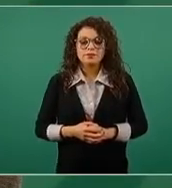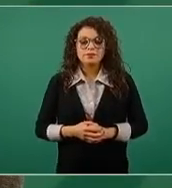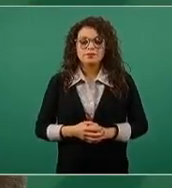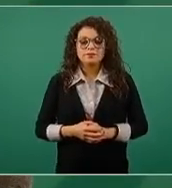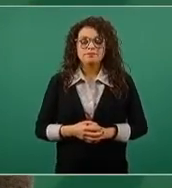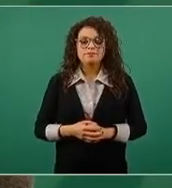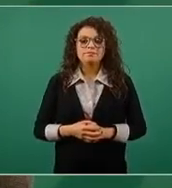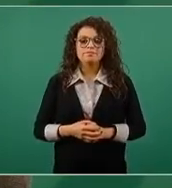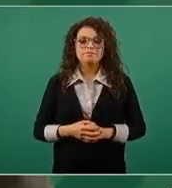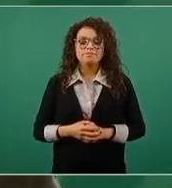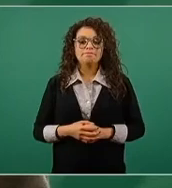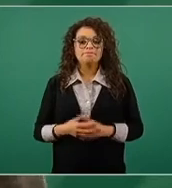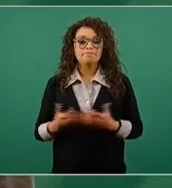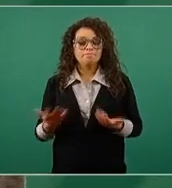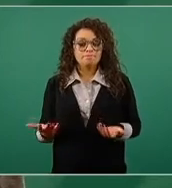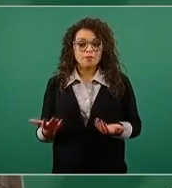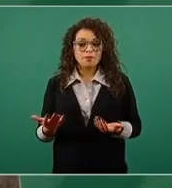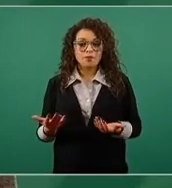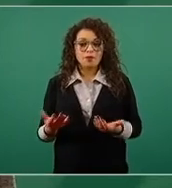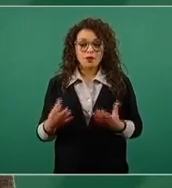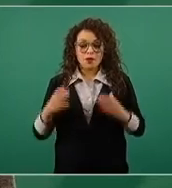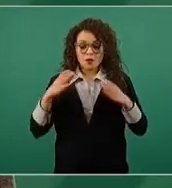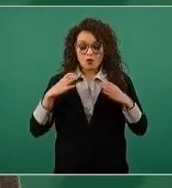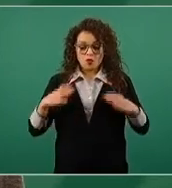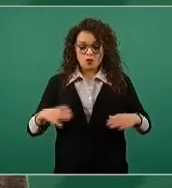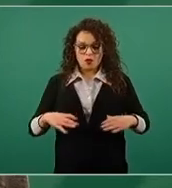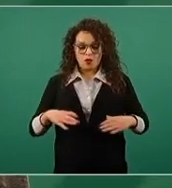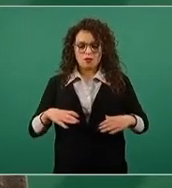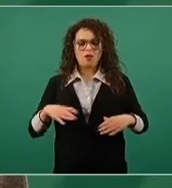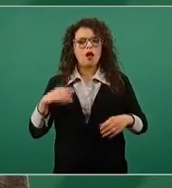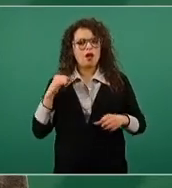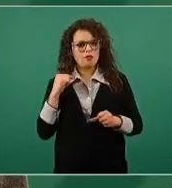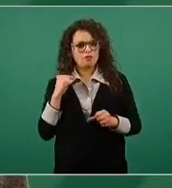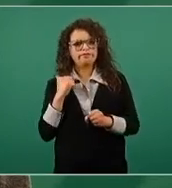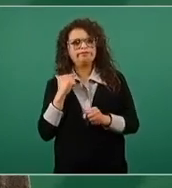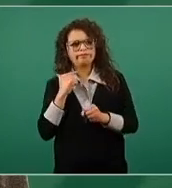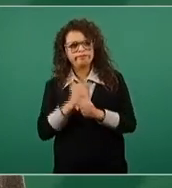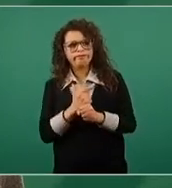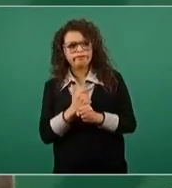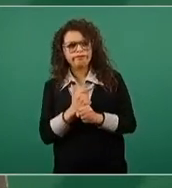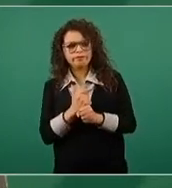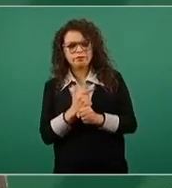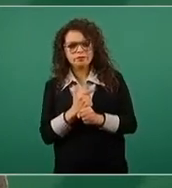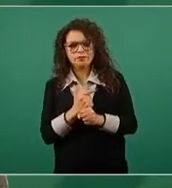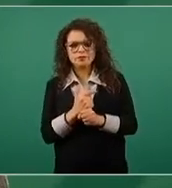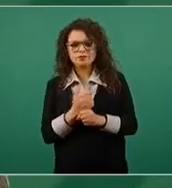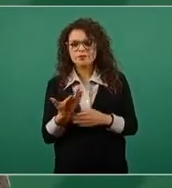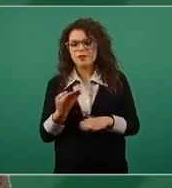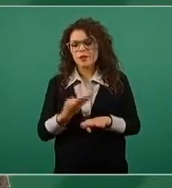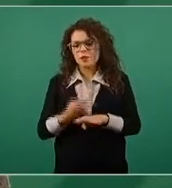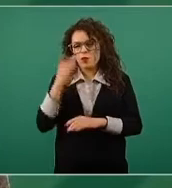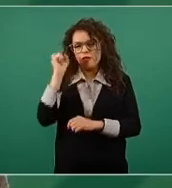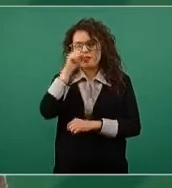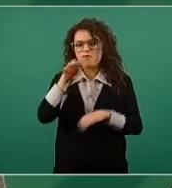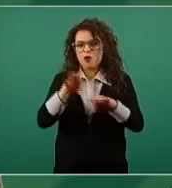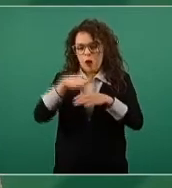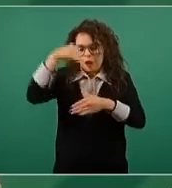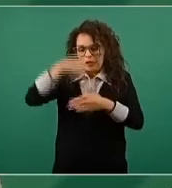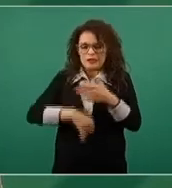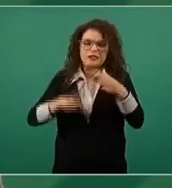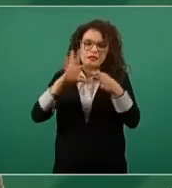los elementos de detección del sistema inmune, sería demasiado complejo entrar en cada detalle,